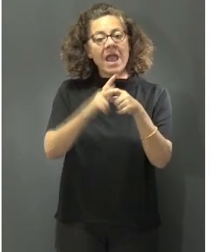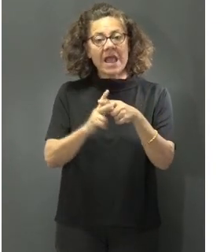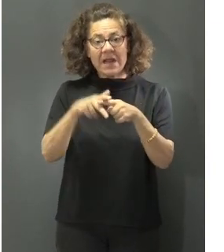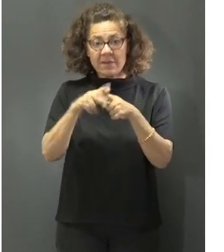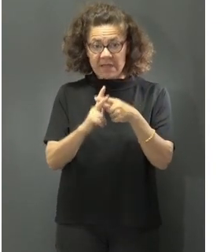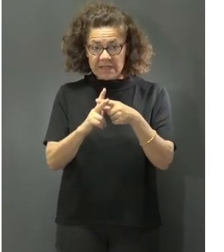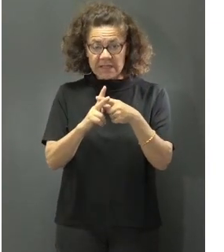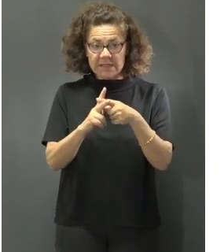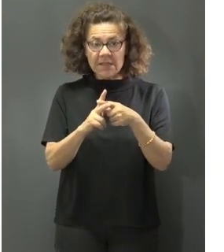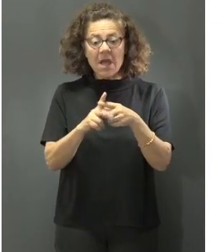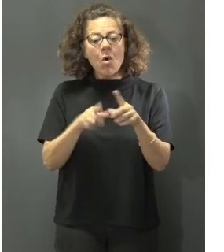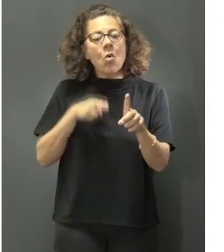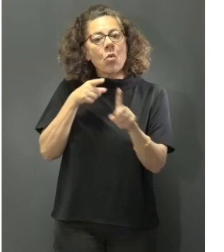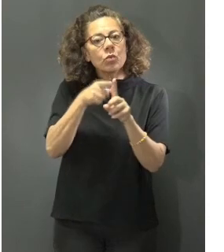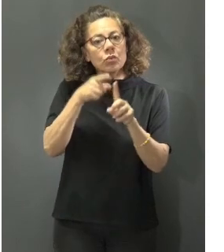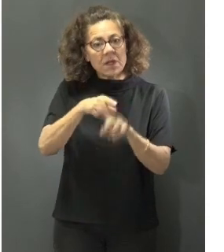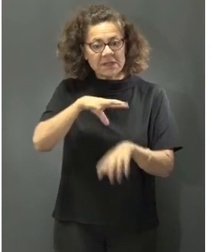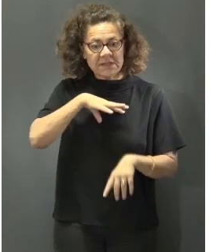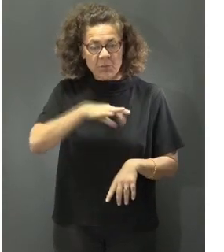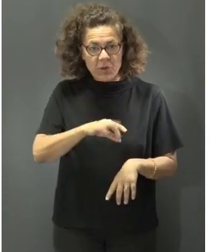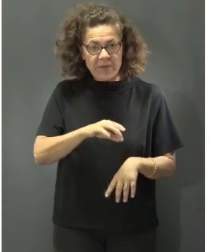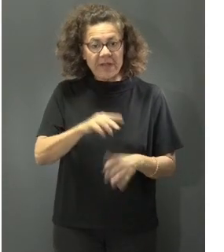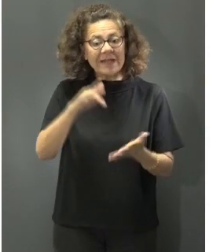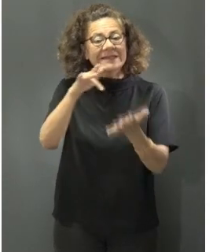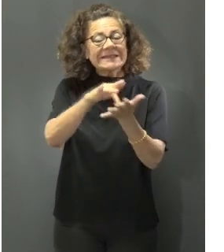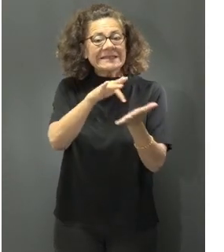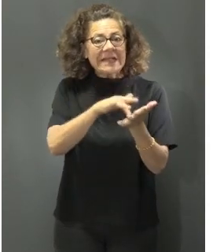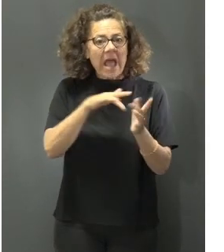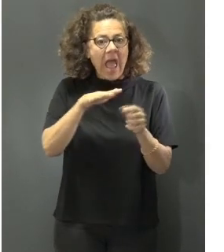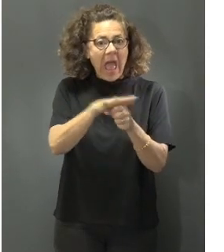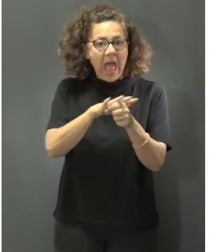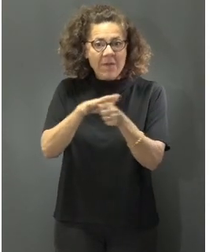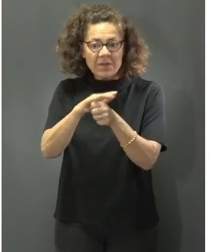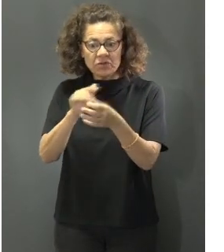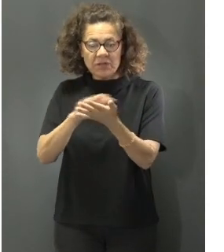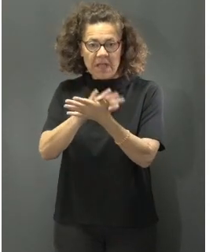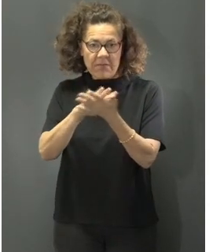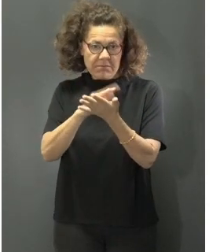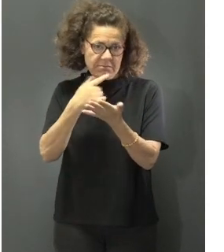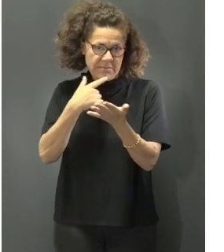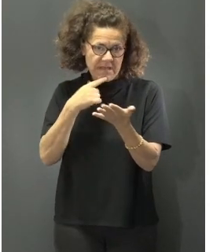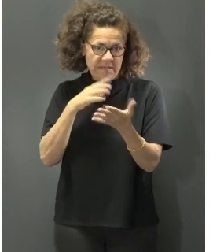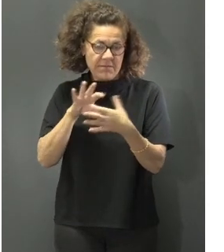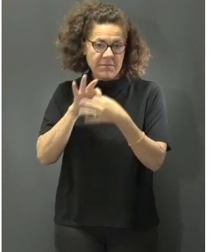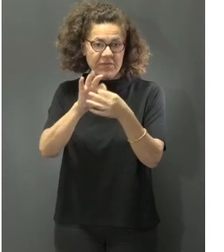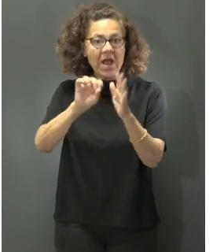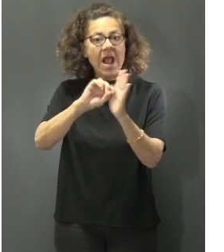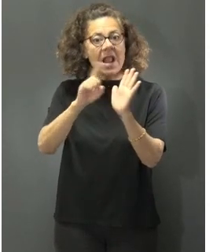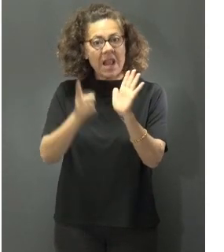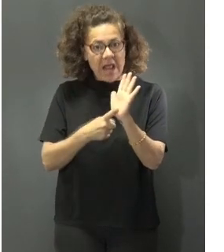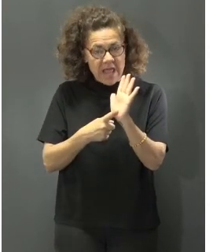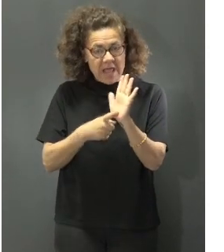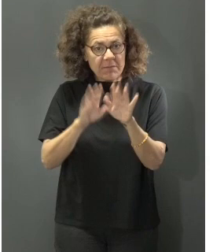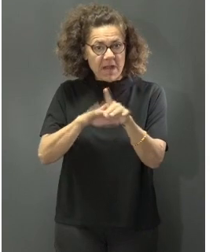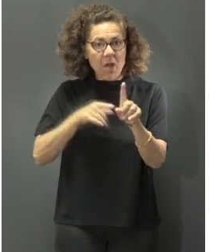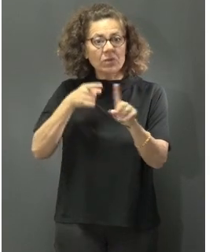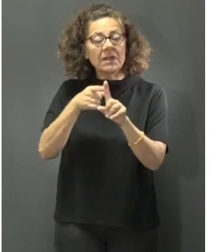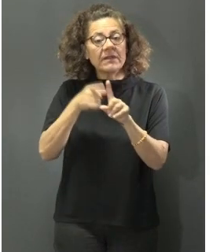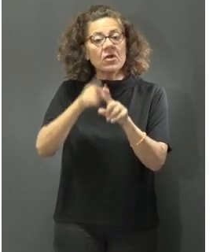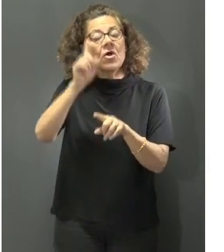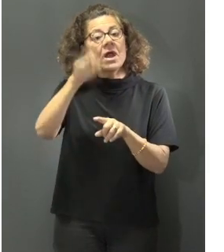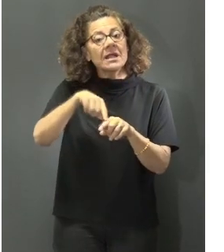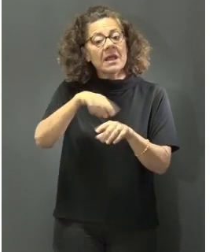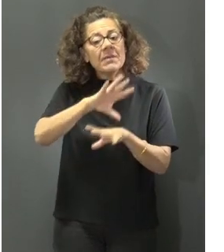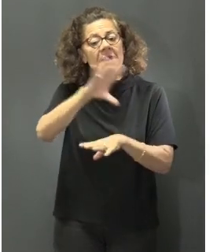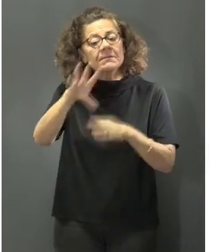se pueden aplicar en los distintos ámbitos que recoge la ley de aplicación. Y también hemos